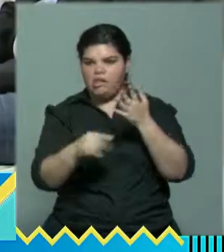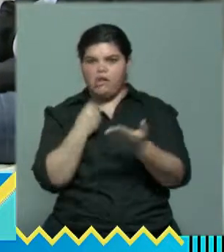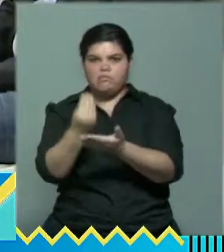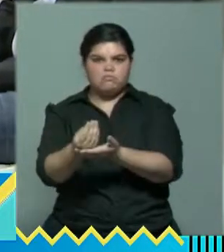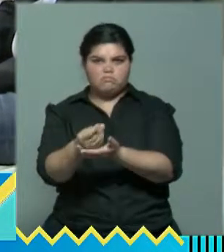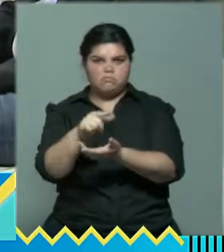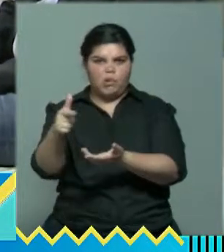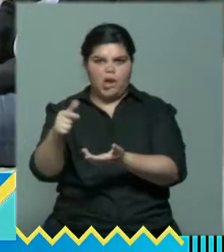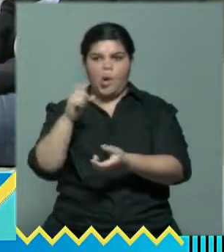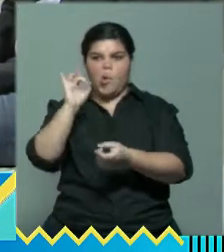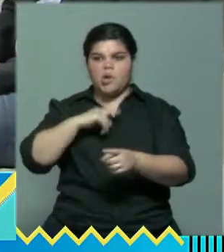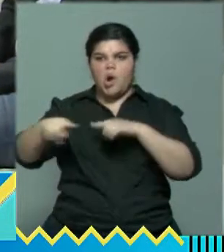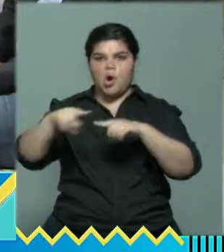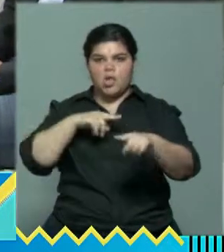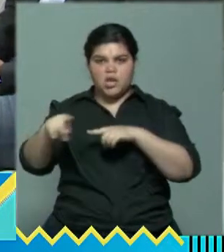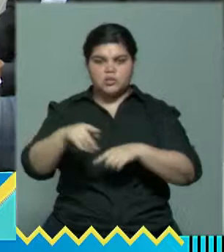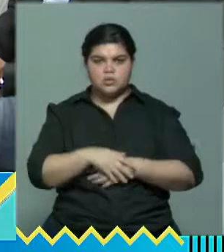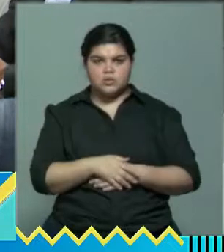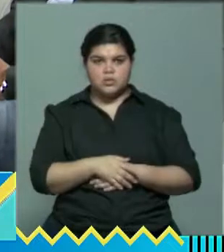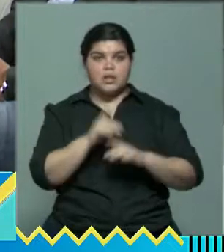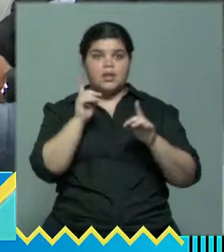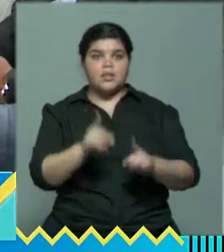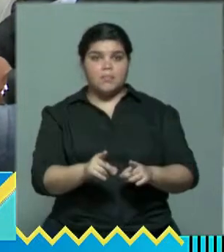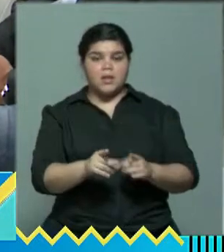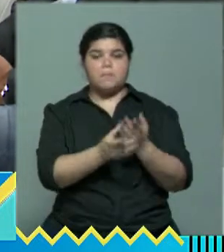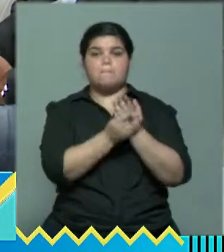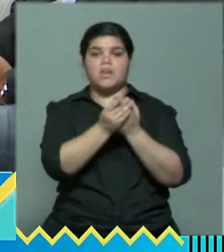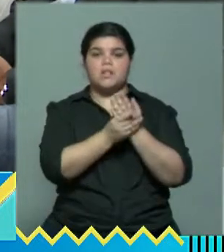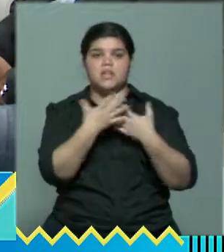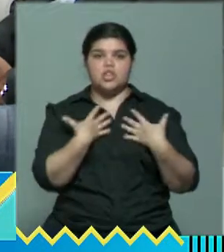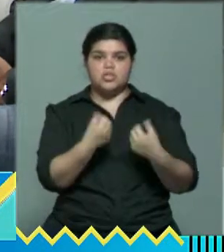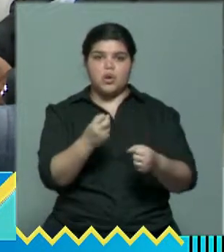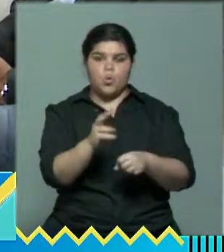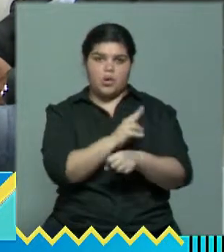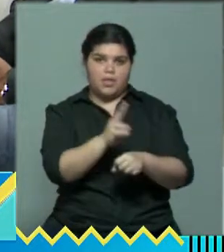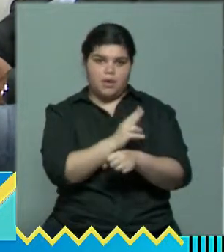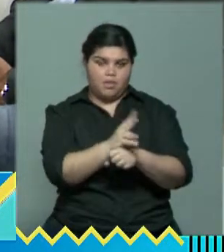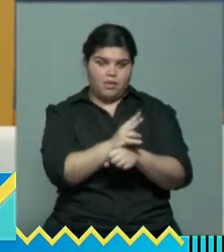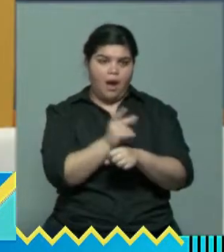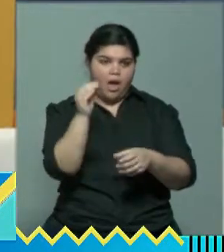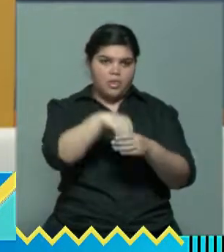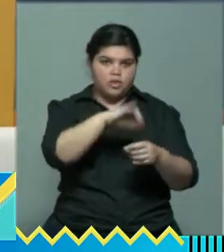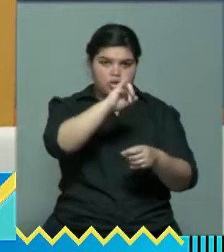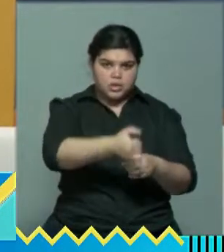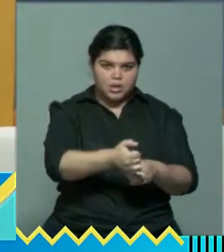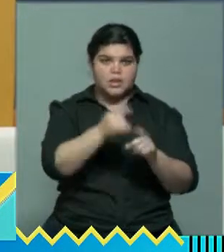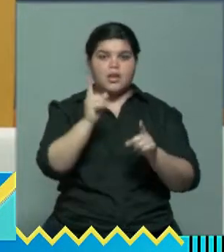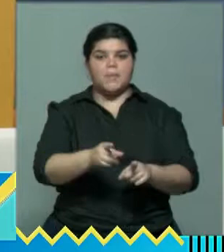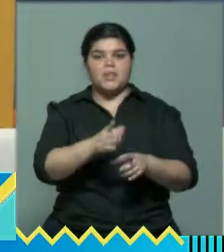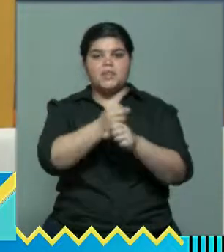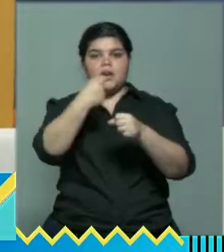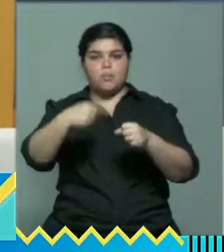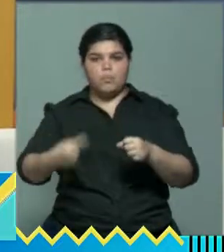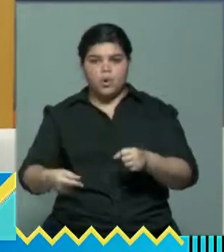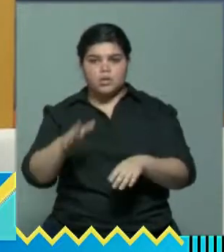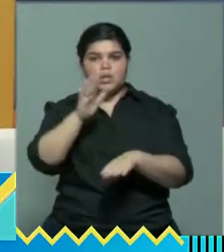coordinación, pero también está el área de seguridad vial del Ministerio de Seguridad. Transporte tiene que ver con materia de tránsito, fundamentalmente con las vías de